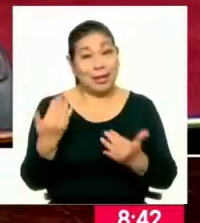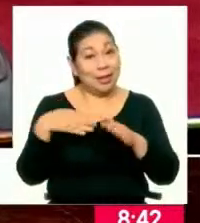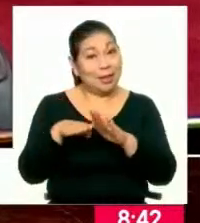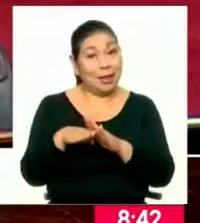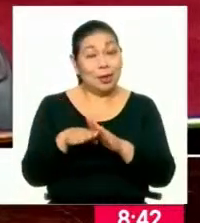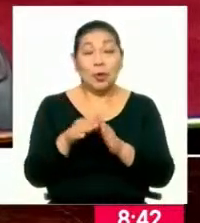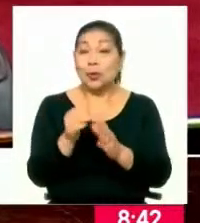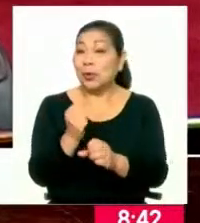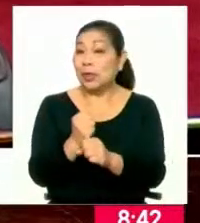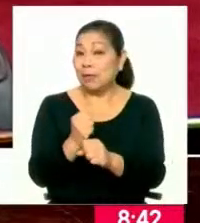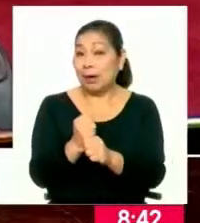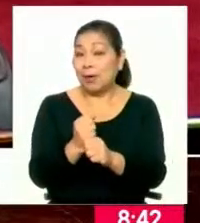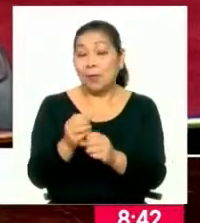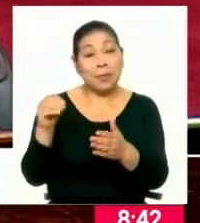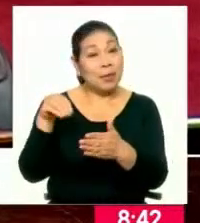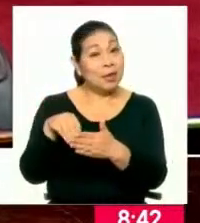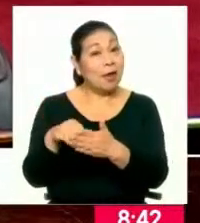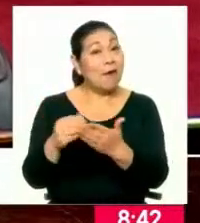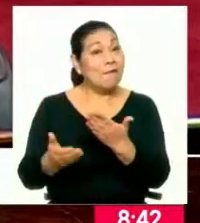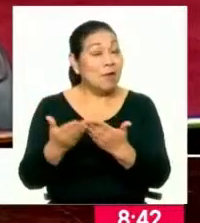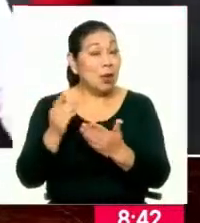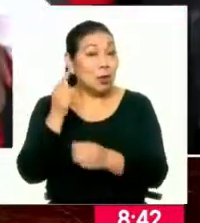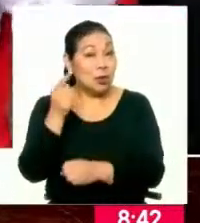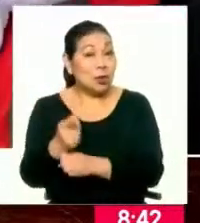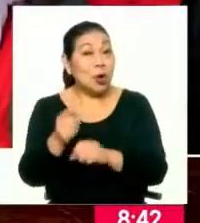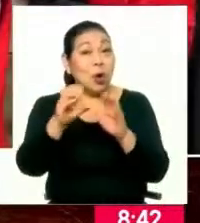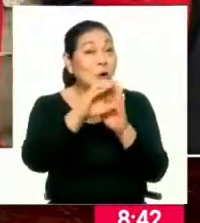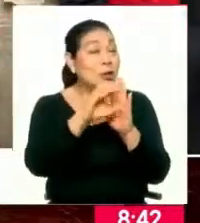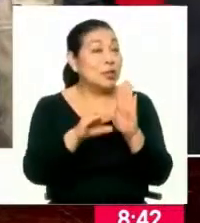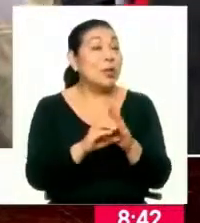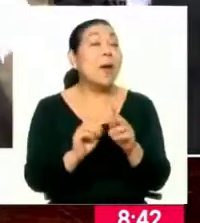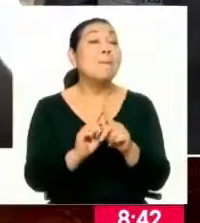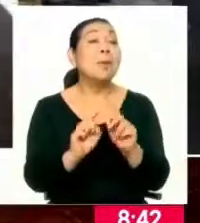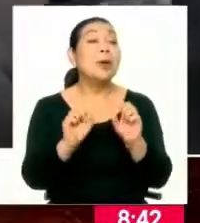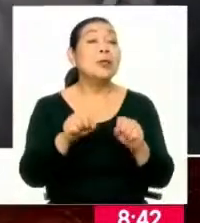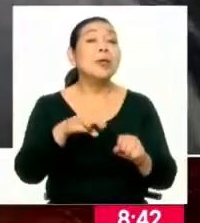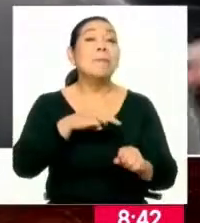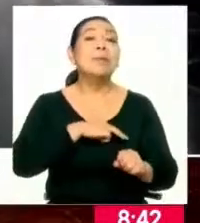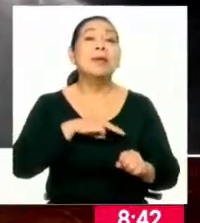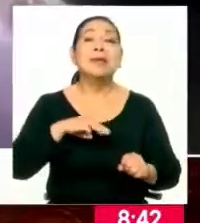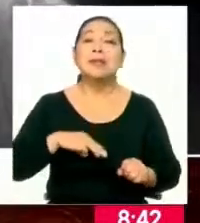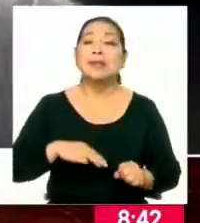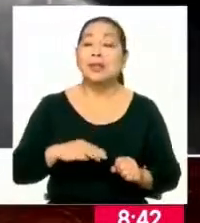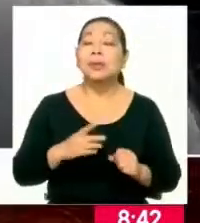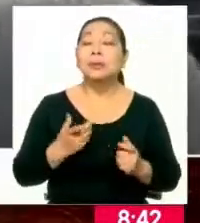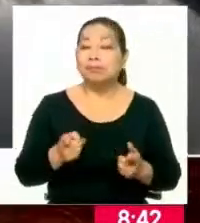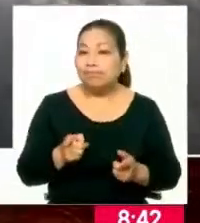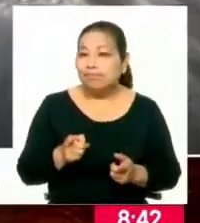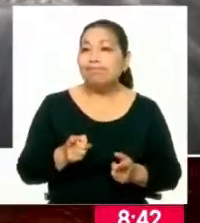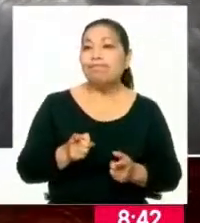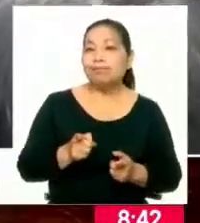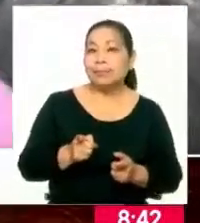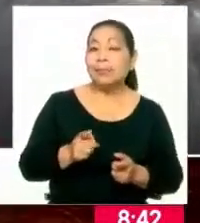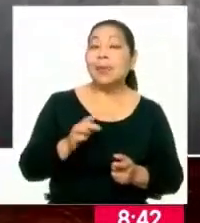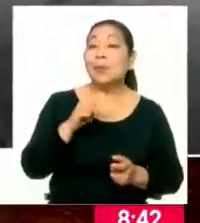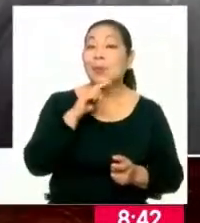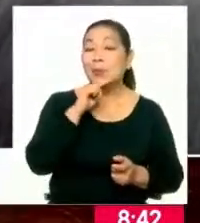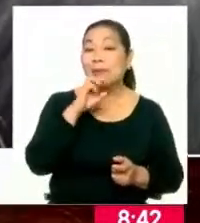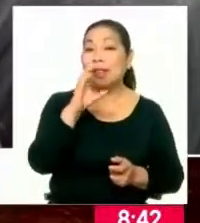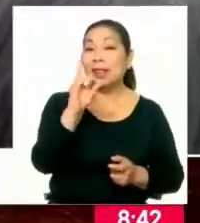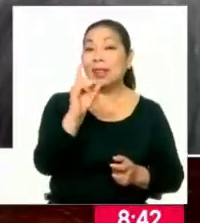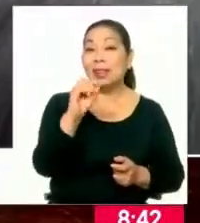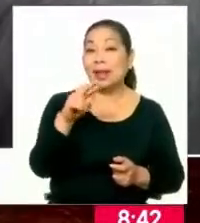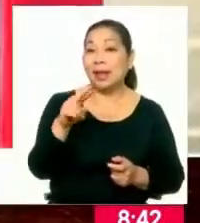dentro de los funcionarios que son pasibles de acusación constitucional, pero sí los ministros de Estado. De acuerdo. Entonces, Dina Boluarte, por